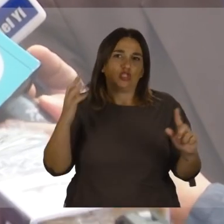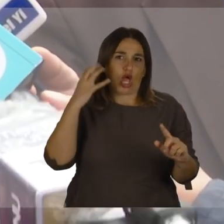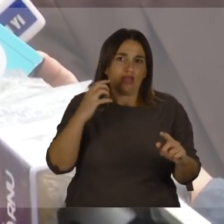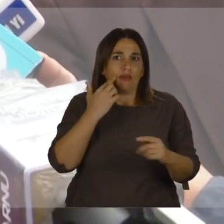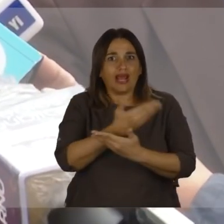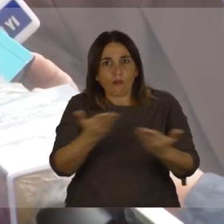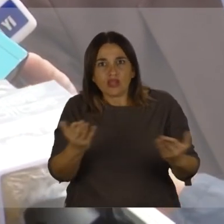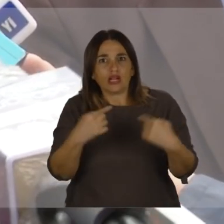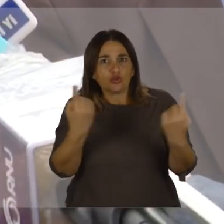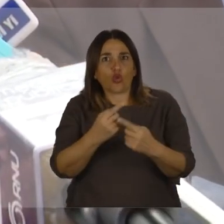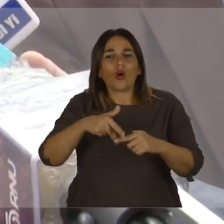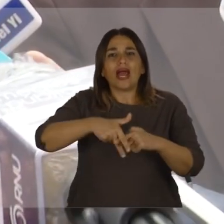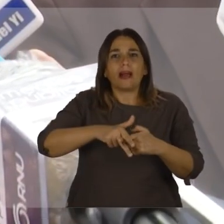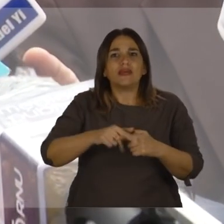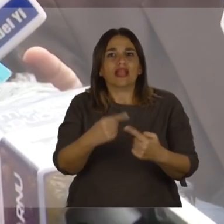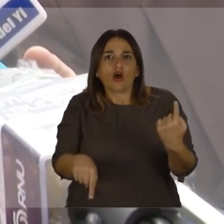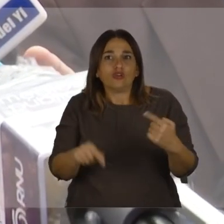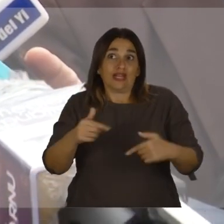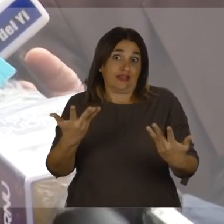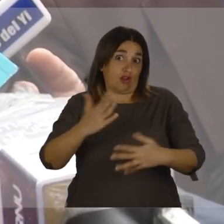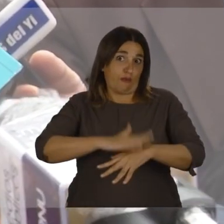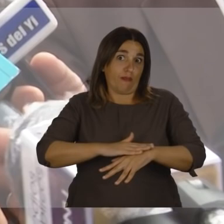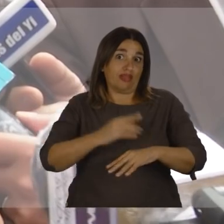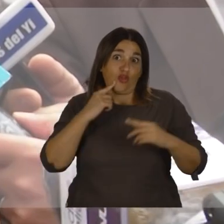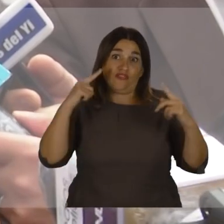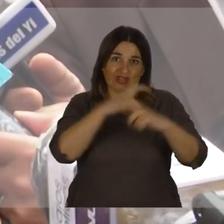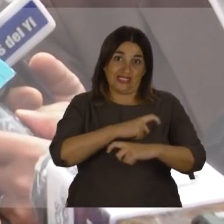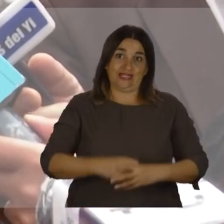publicitaria para que la gente exactamente sepa cuáles son las herramientas, sobre todo en este momento difícil.